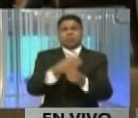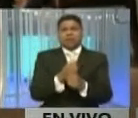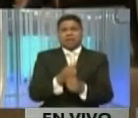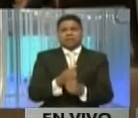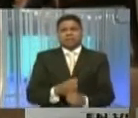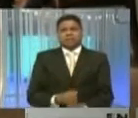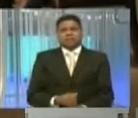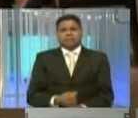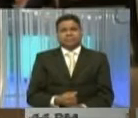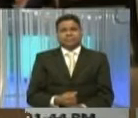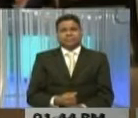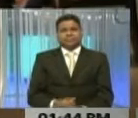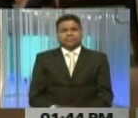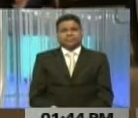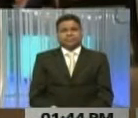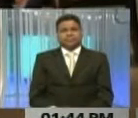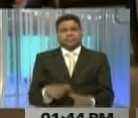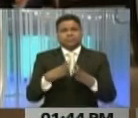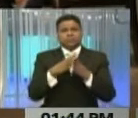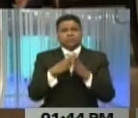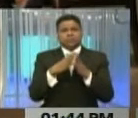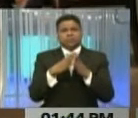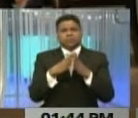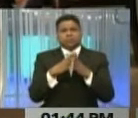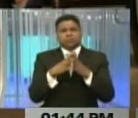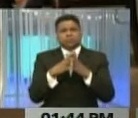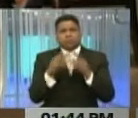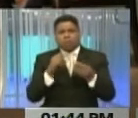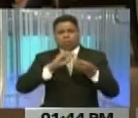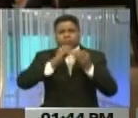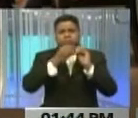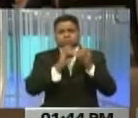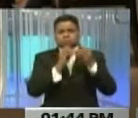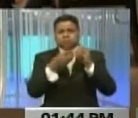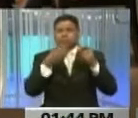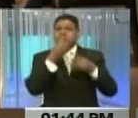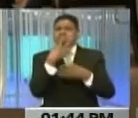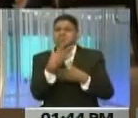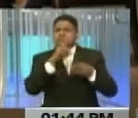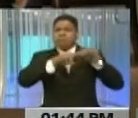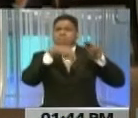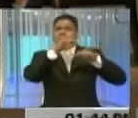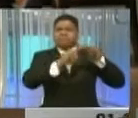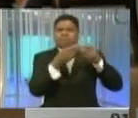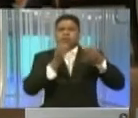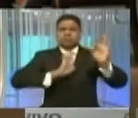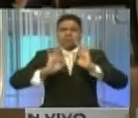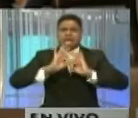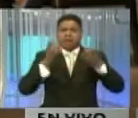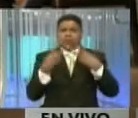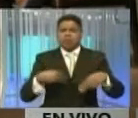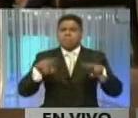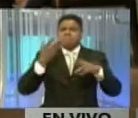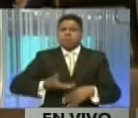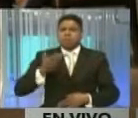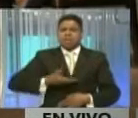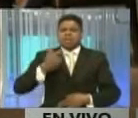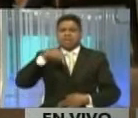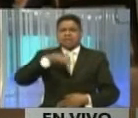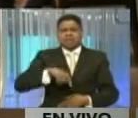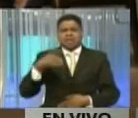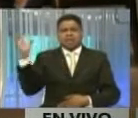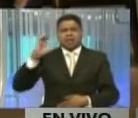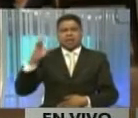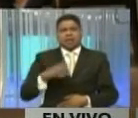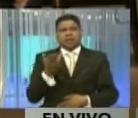la recuperación de todos los teatros patrimoniales e importantes de la ciudad de Caracas. Nos